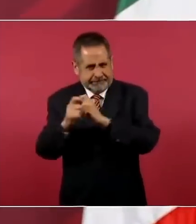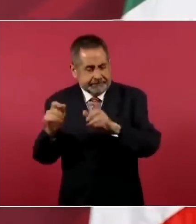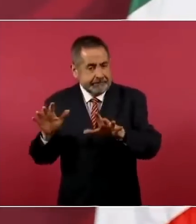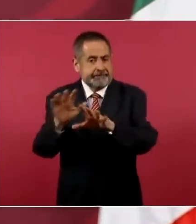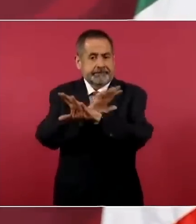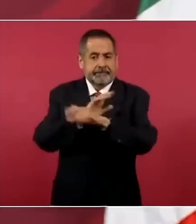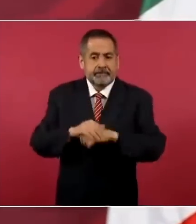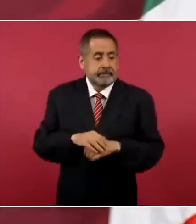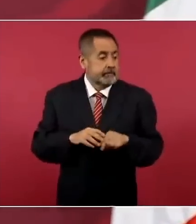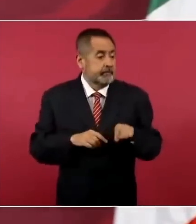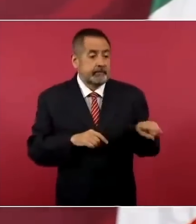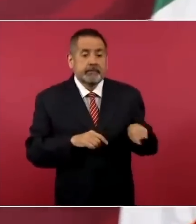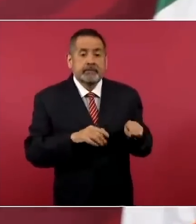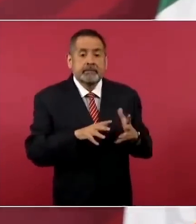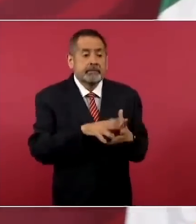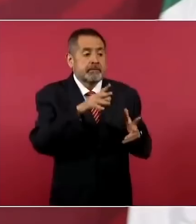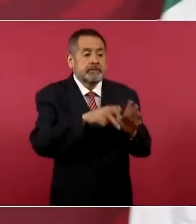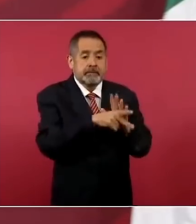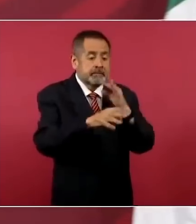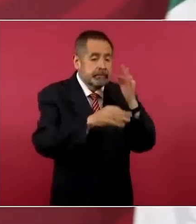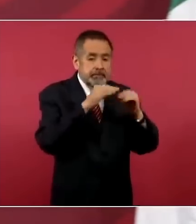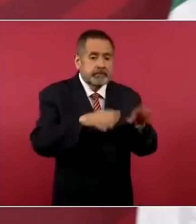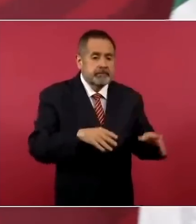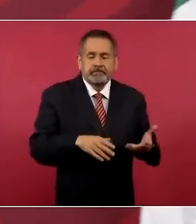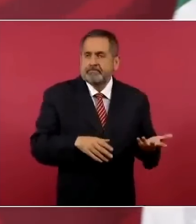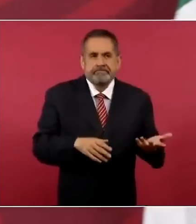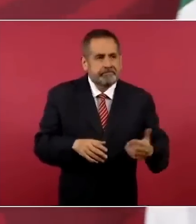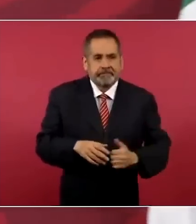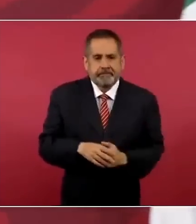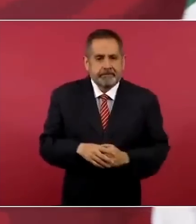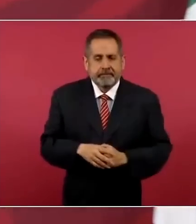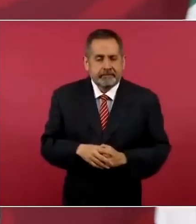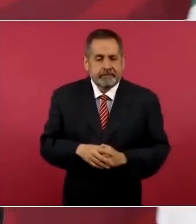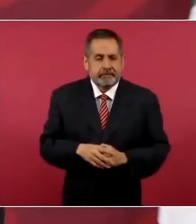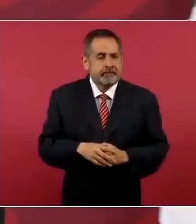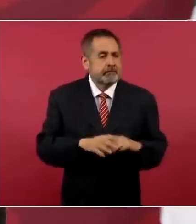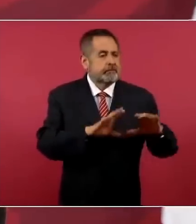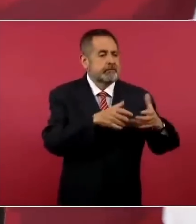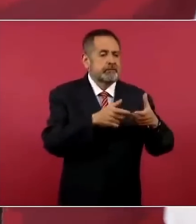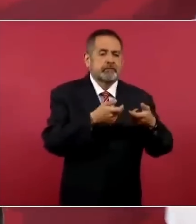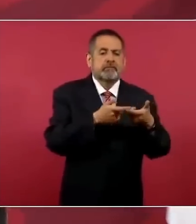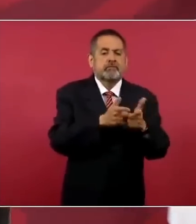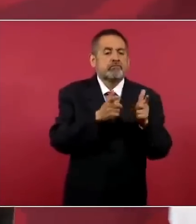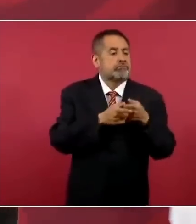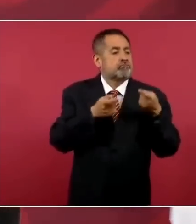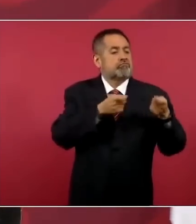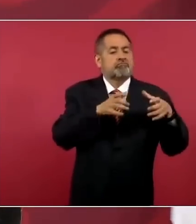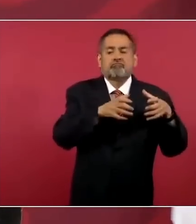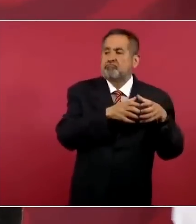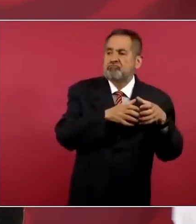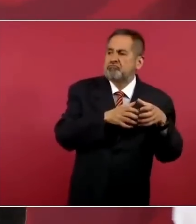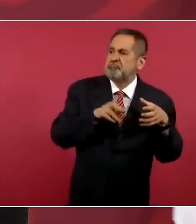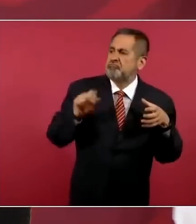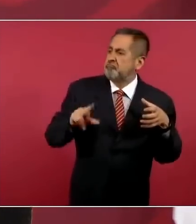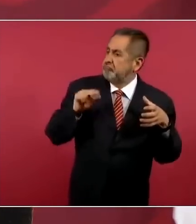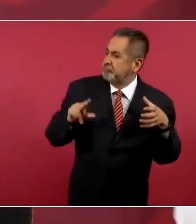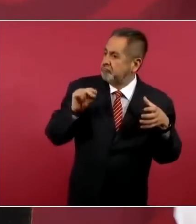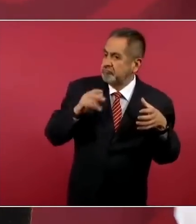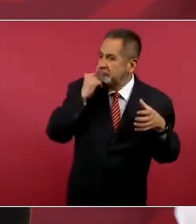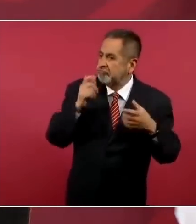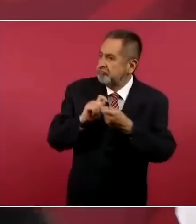mayoría de los medios de información, como el bloque conservador del país,